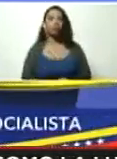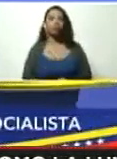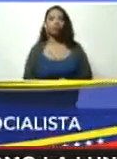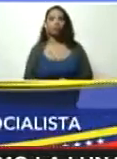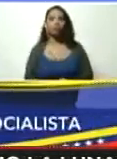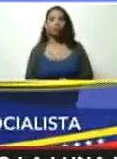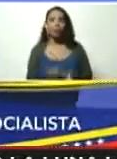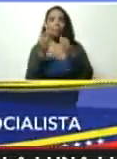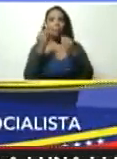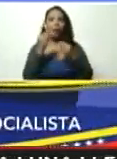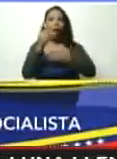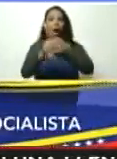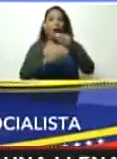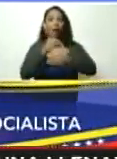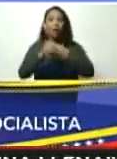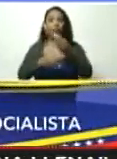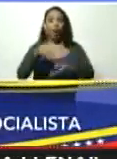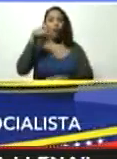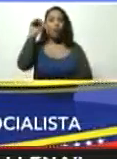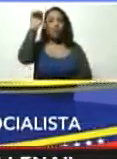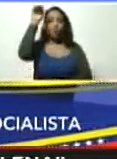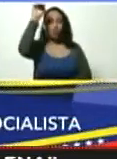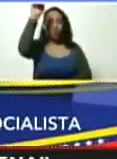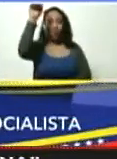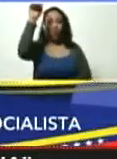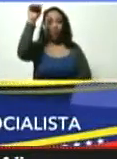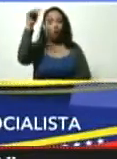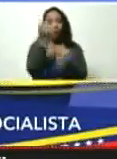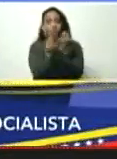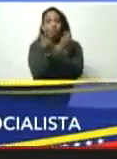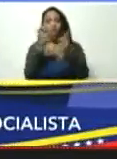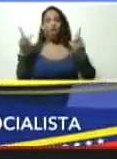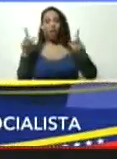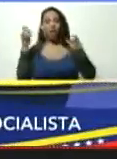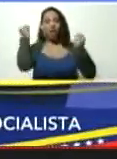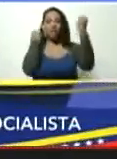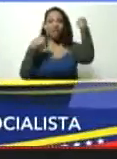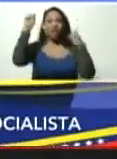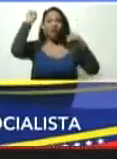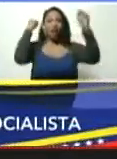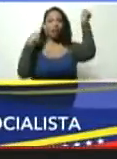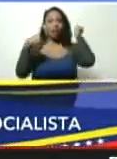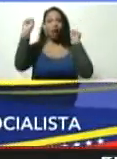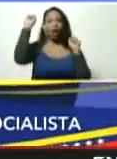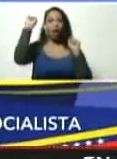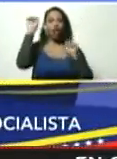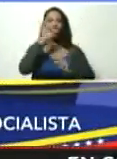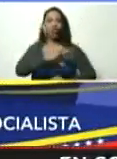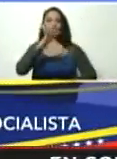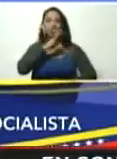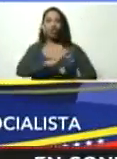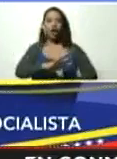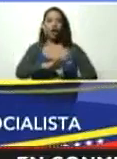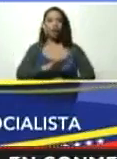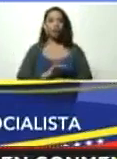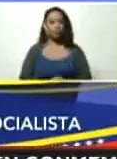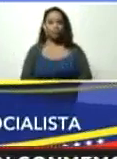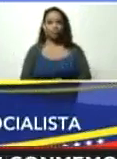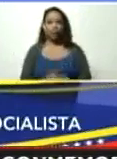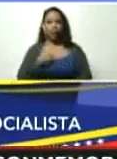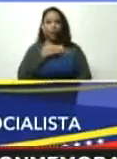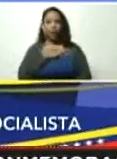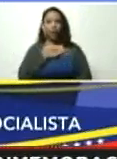para garantizar el destino libre, rebelde, soberano y socialista de